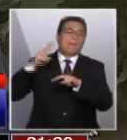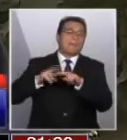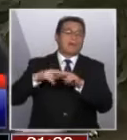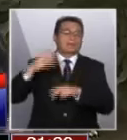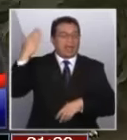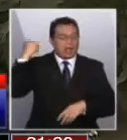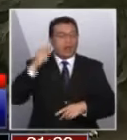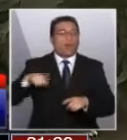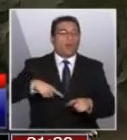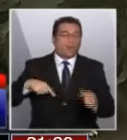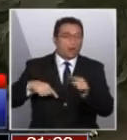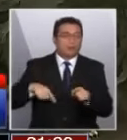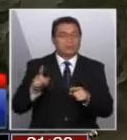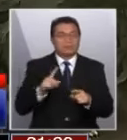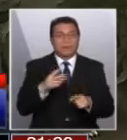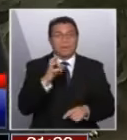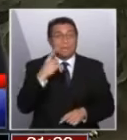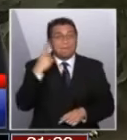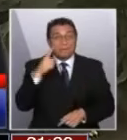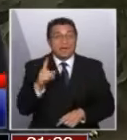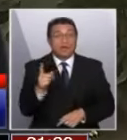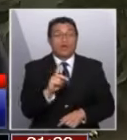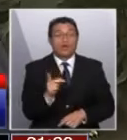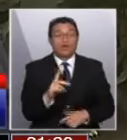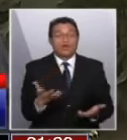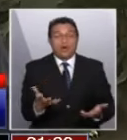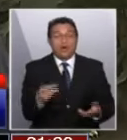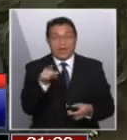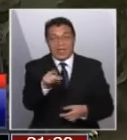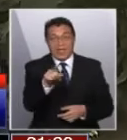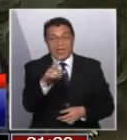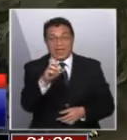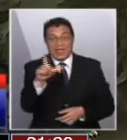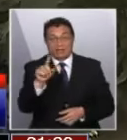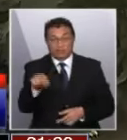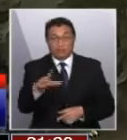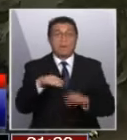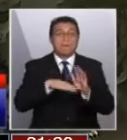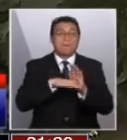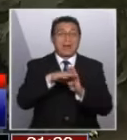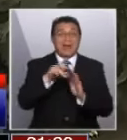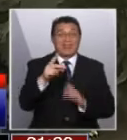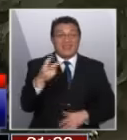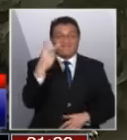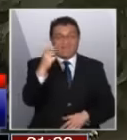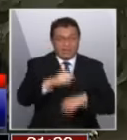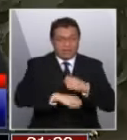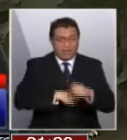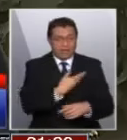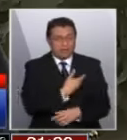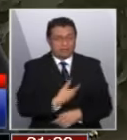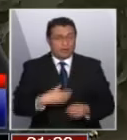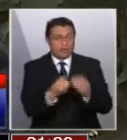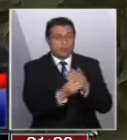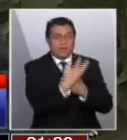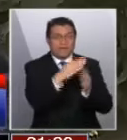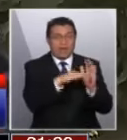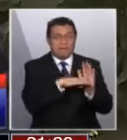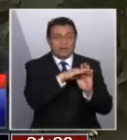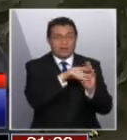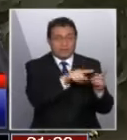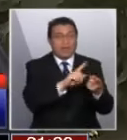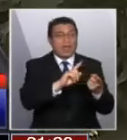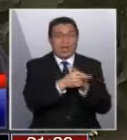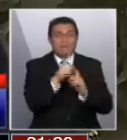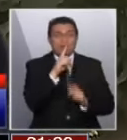Génesis pero no a que ellos gobernaron más de 20 años si la la nueva mayoría es un cambio